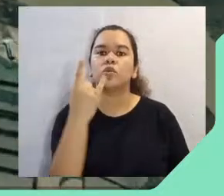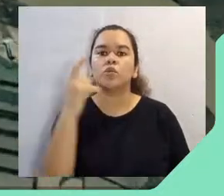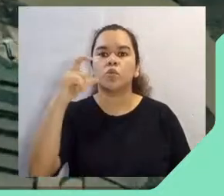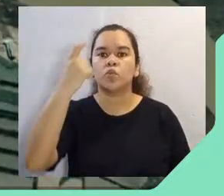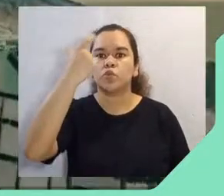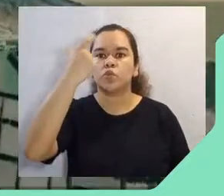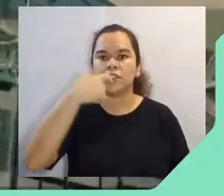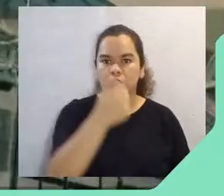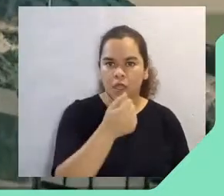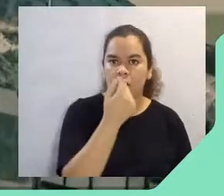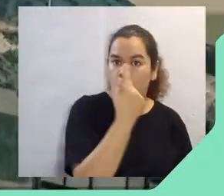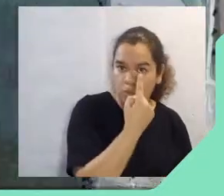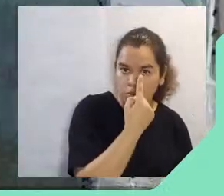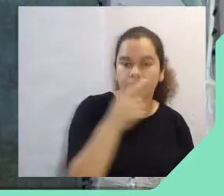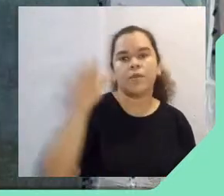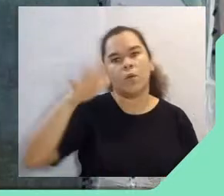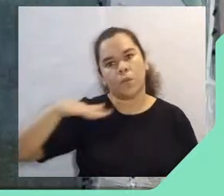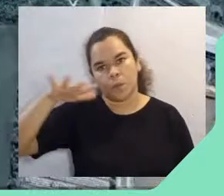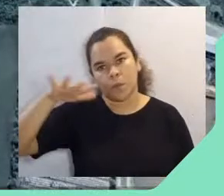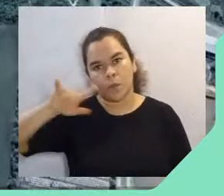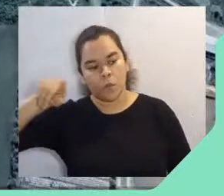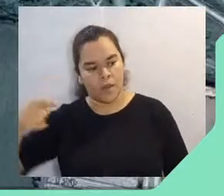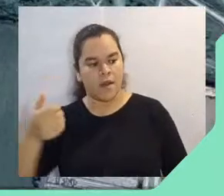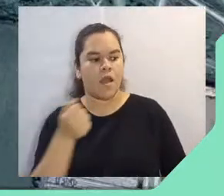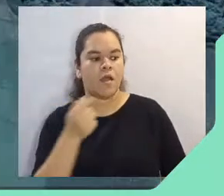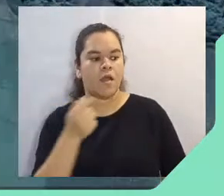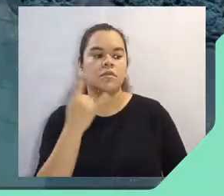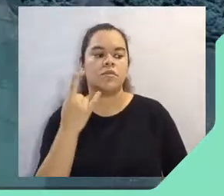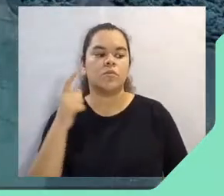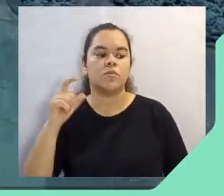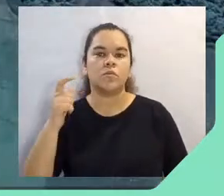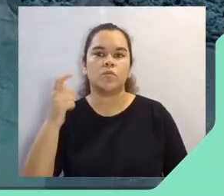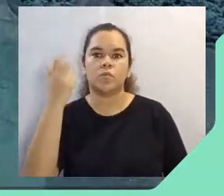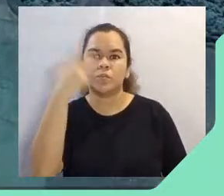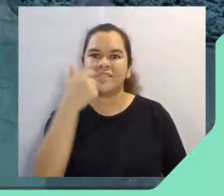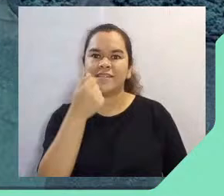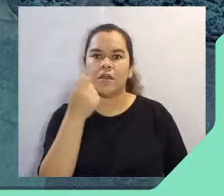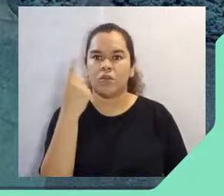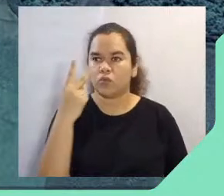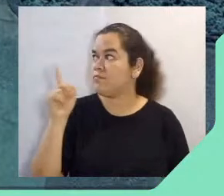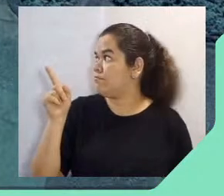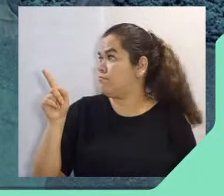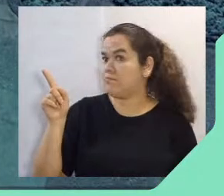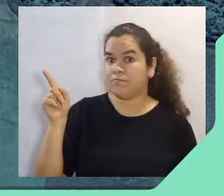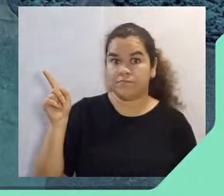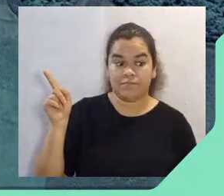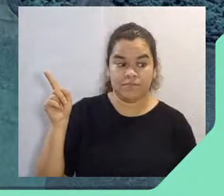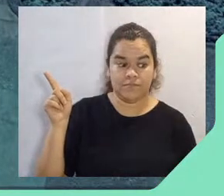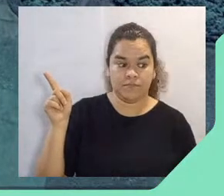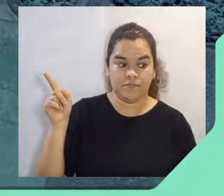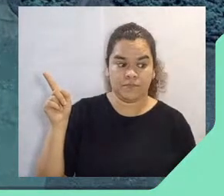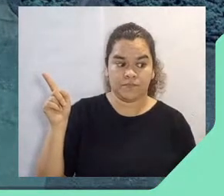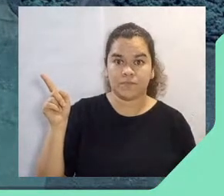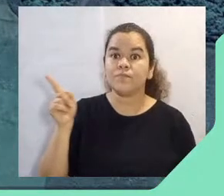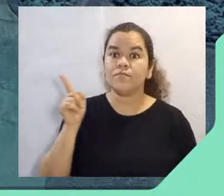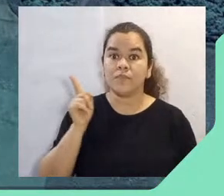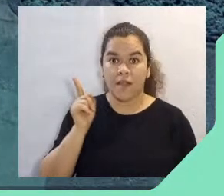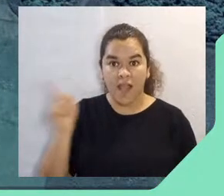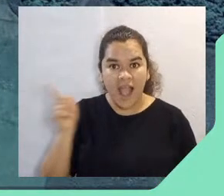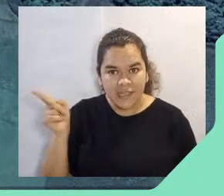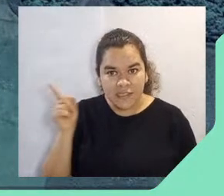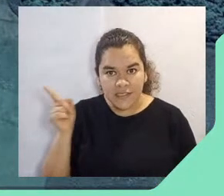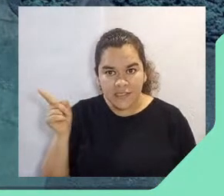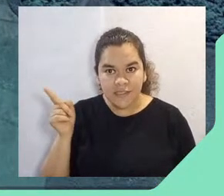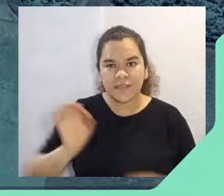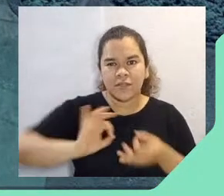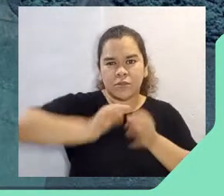2. Este es Atucha 1 y este es Atucha 2. acá por desintegración nuclear de los núcleos